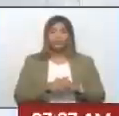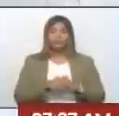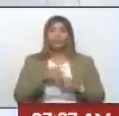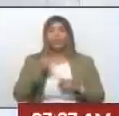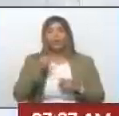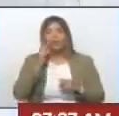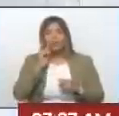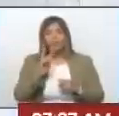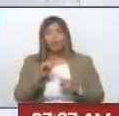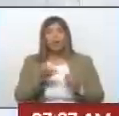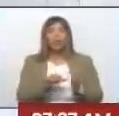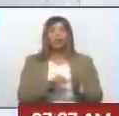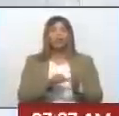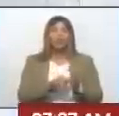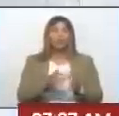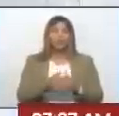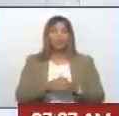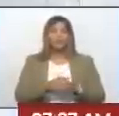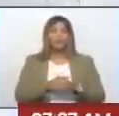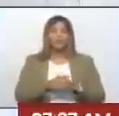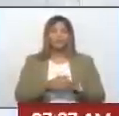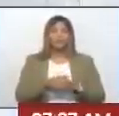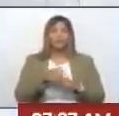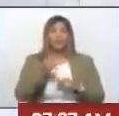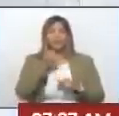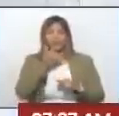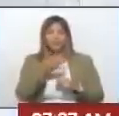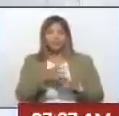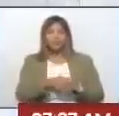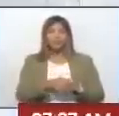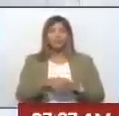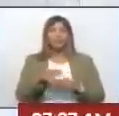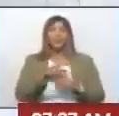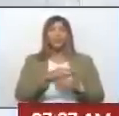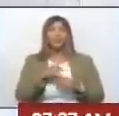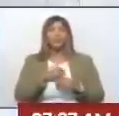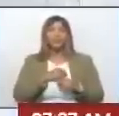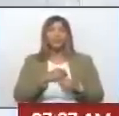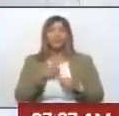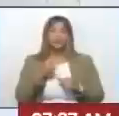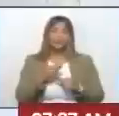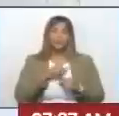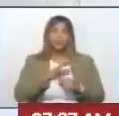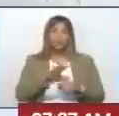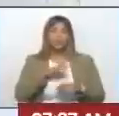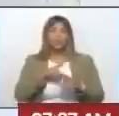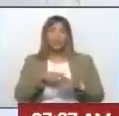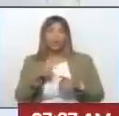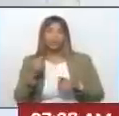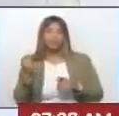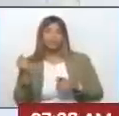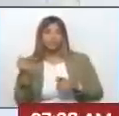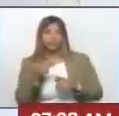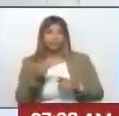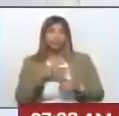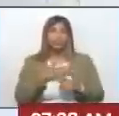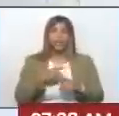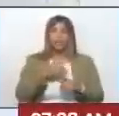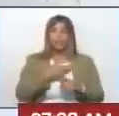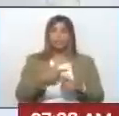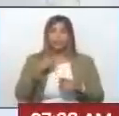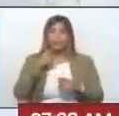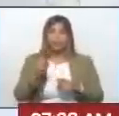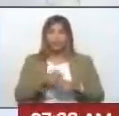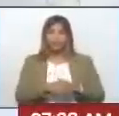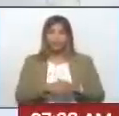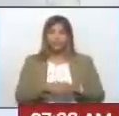de dónde venimos, o sea, lo que ha ocurrido. Nosotros hemos tenido un intento de asesinato al presidente de la República.